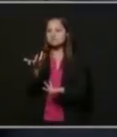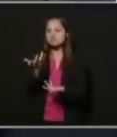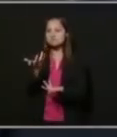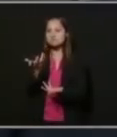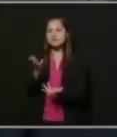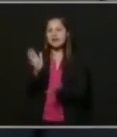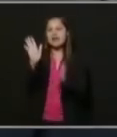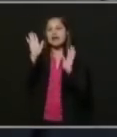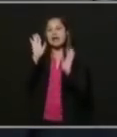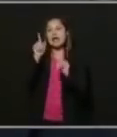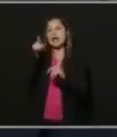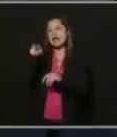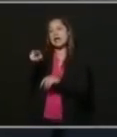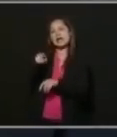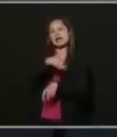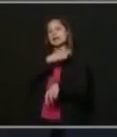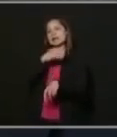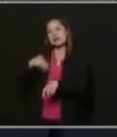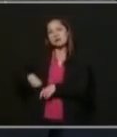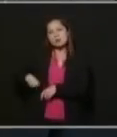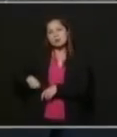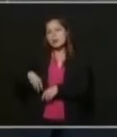le inventaron el delito